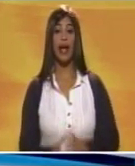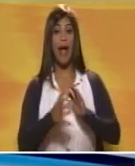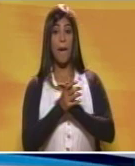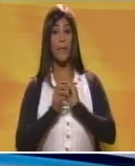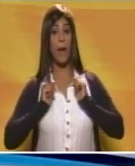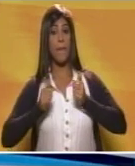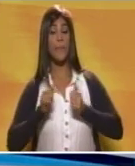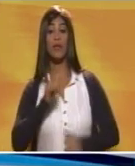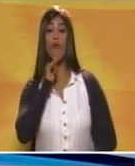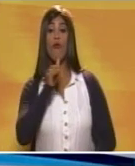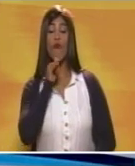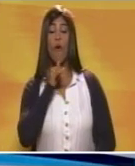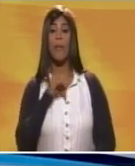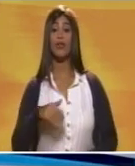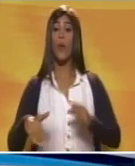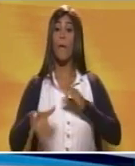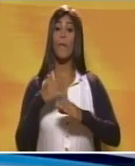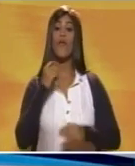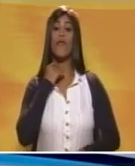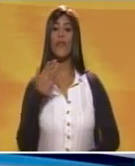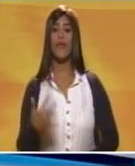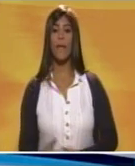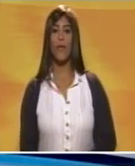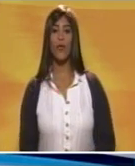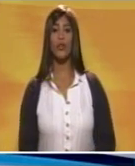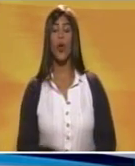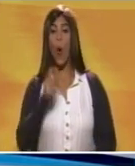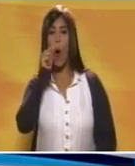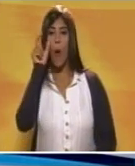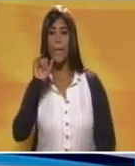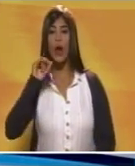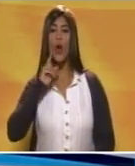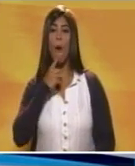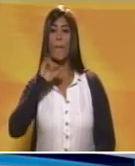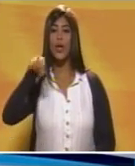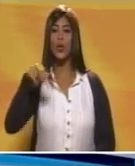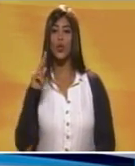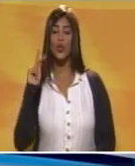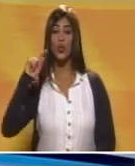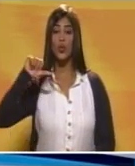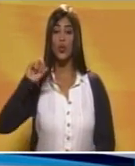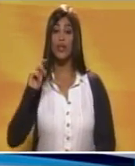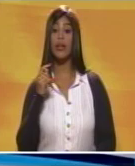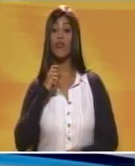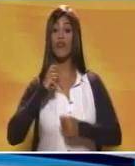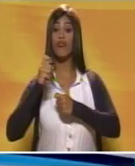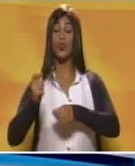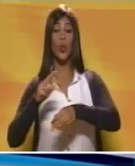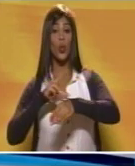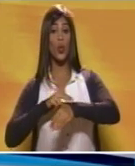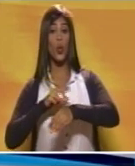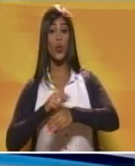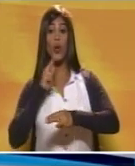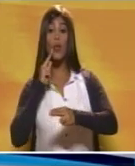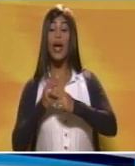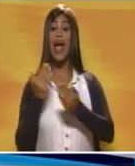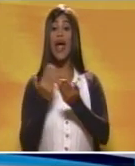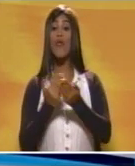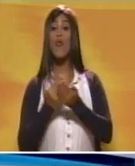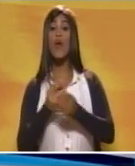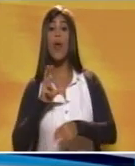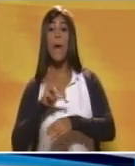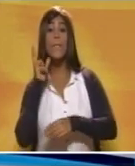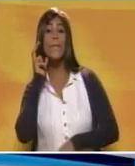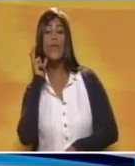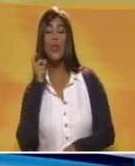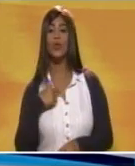Amigos, iniciamos las noticias de estrenos y estrellas con Justin Timberlake. El cantante recibió un doctorado honorario del Colegio de Música de